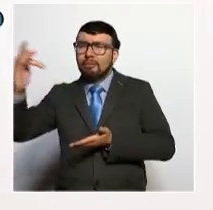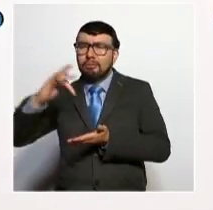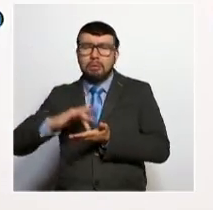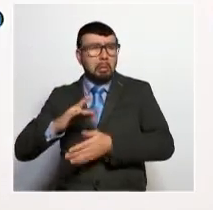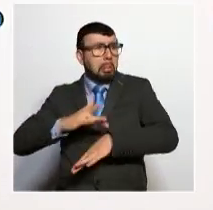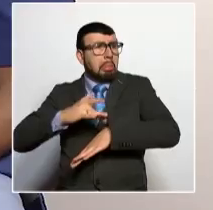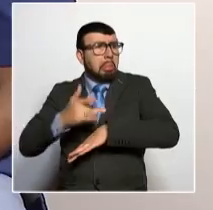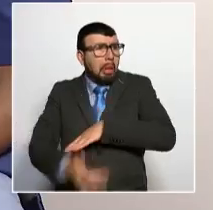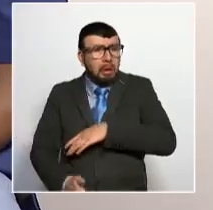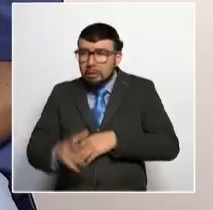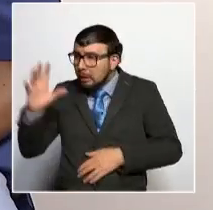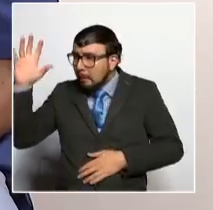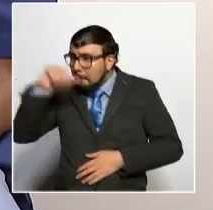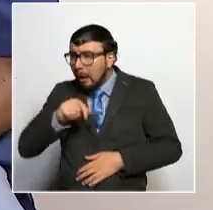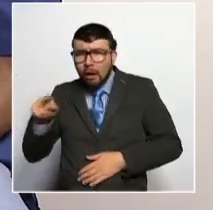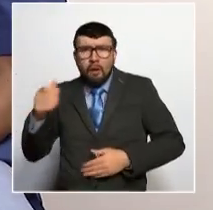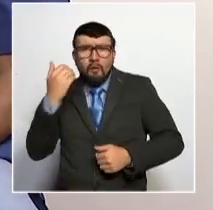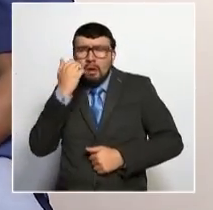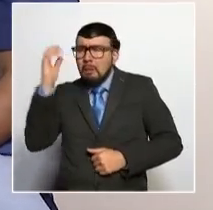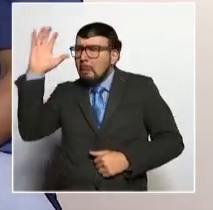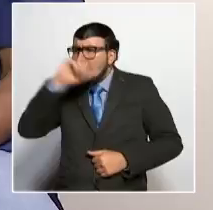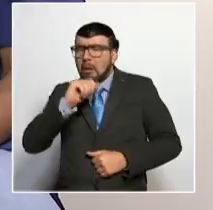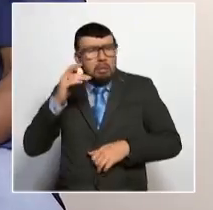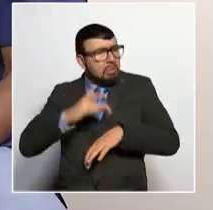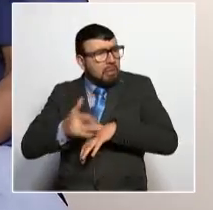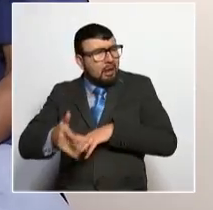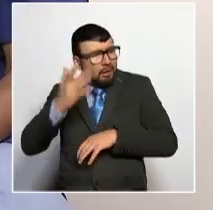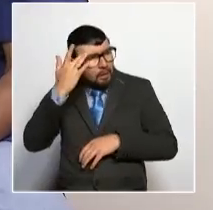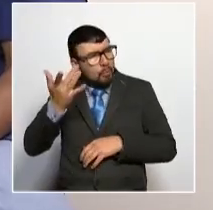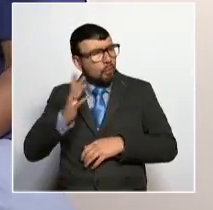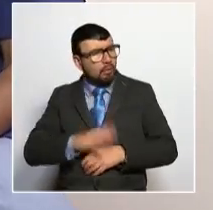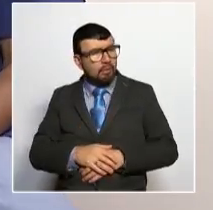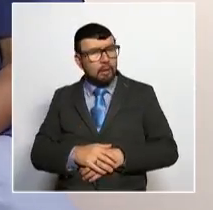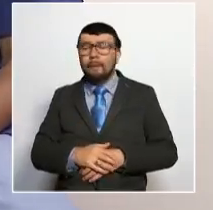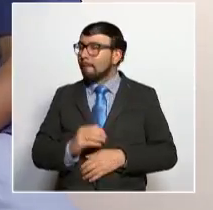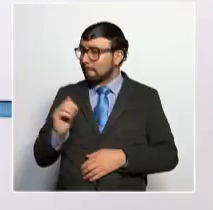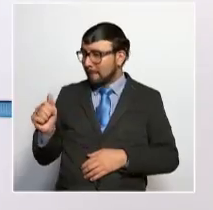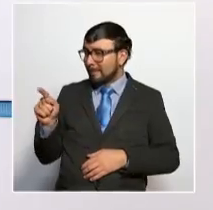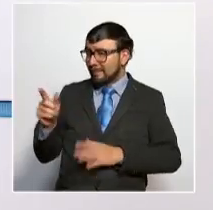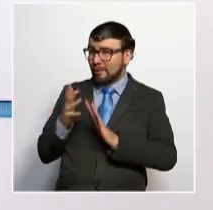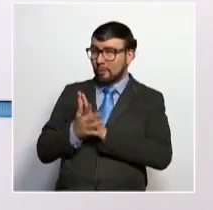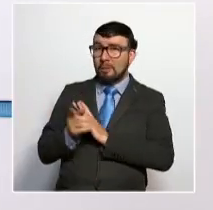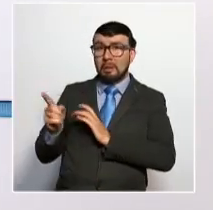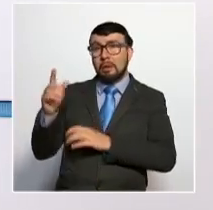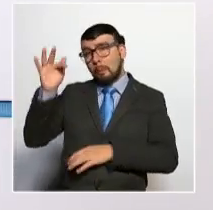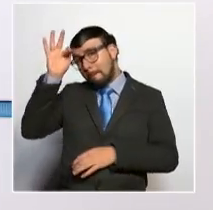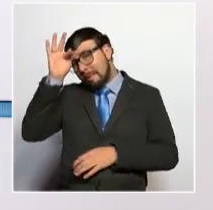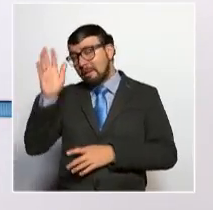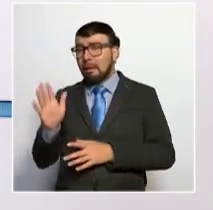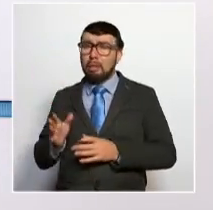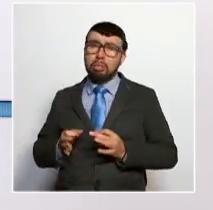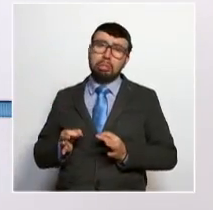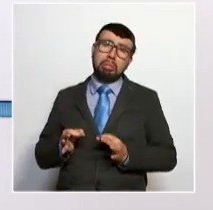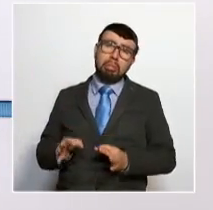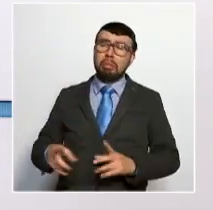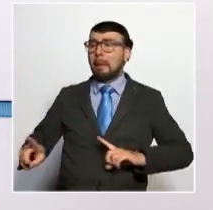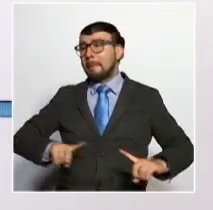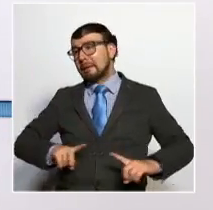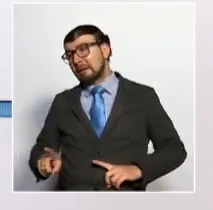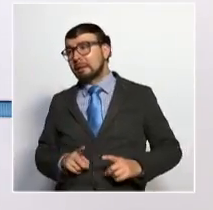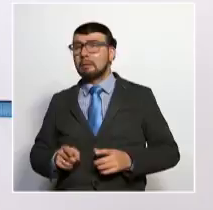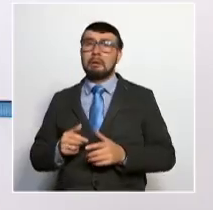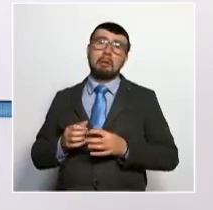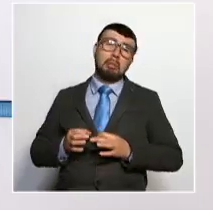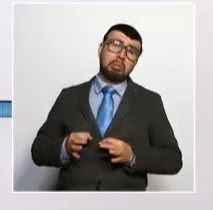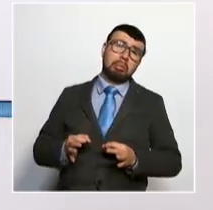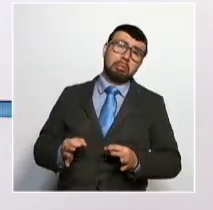a diagnóstico? Bueno, las causas. En parte por lo que tú mencionabas administrativo, realmente pues la parte de los